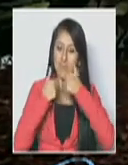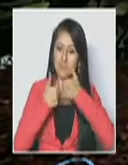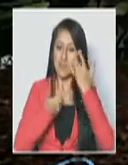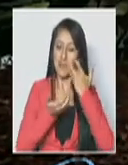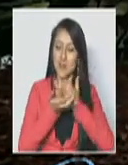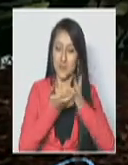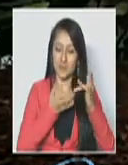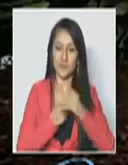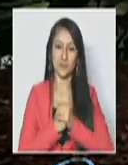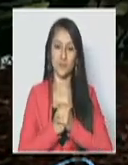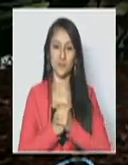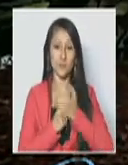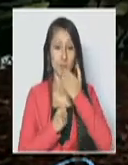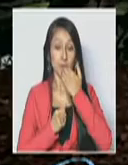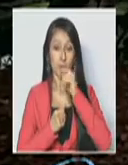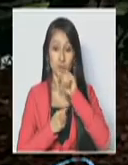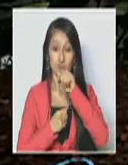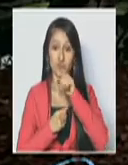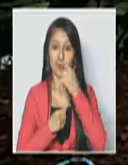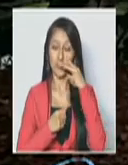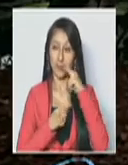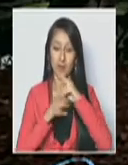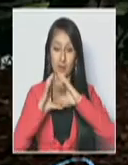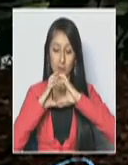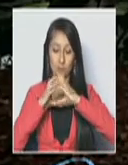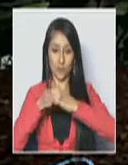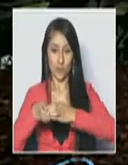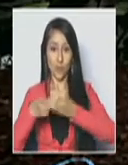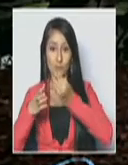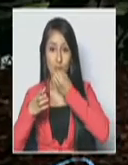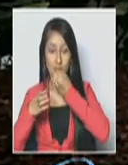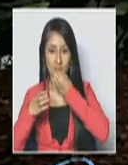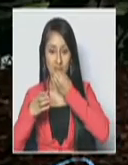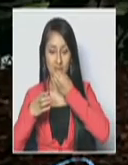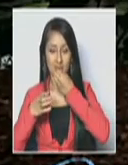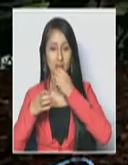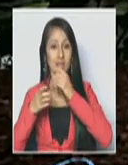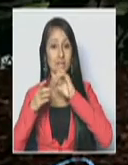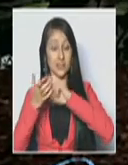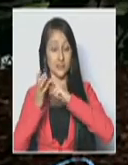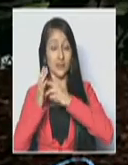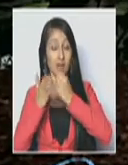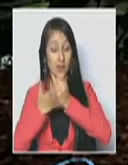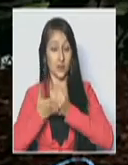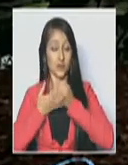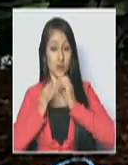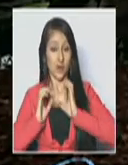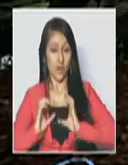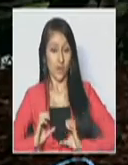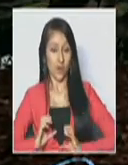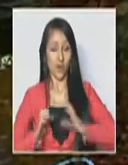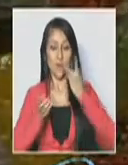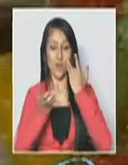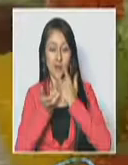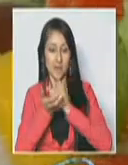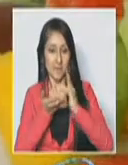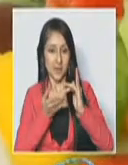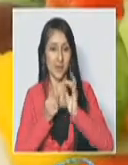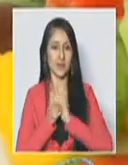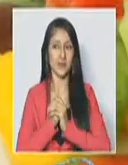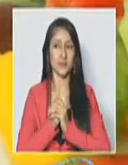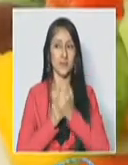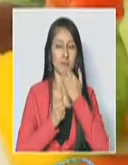y ustedes pueden tener presente este grupo de alimentos que son excelentes en los procesos de desintoxicación